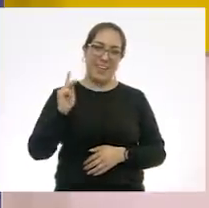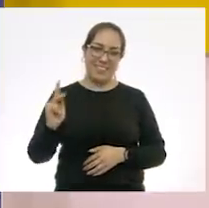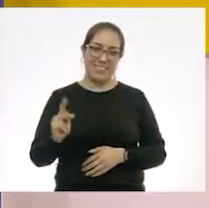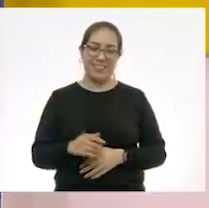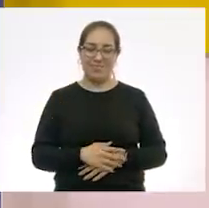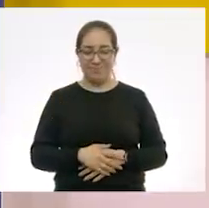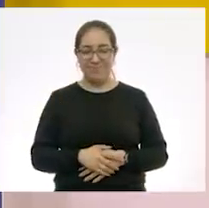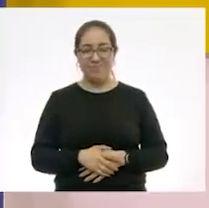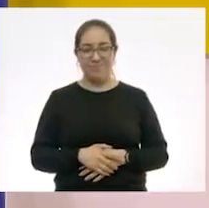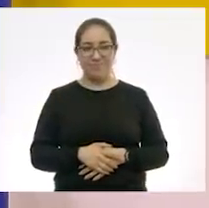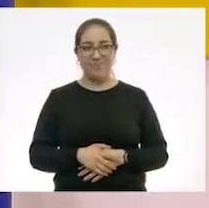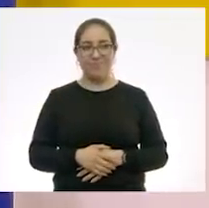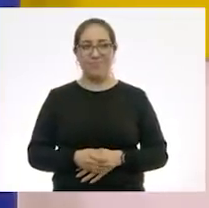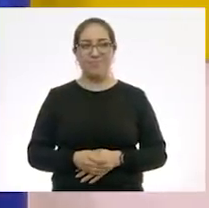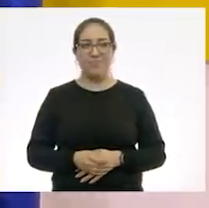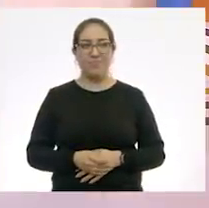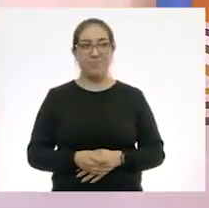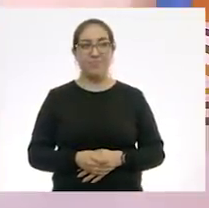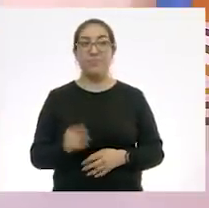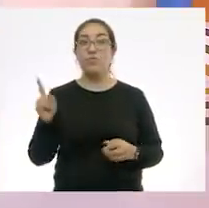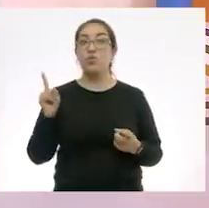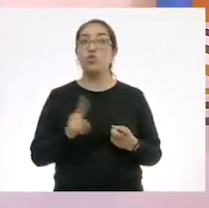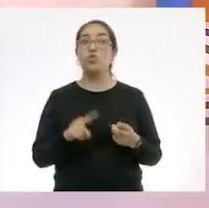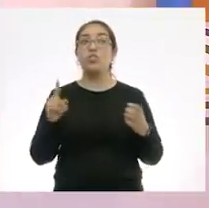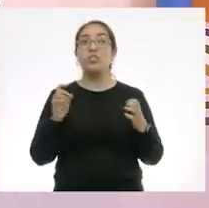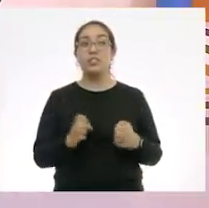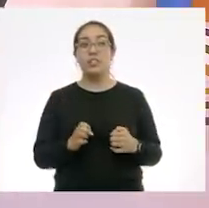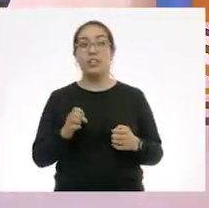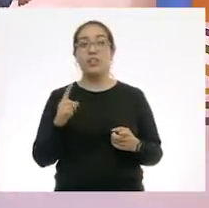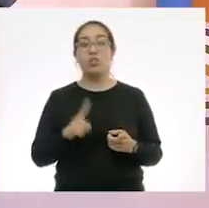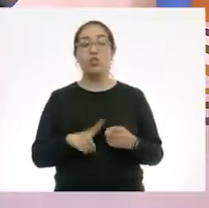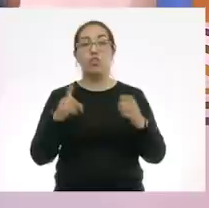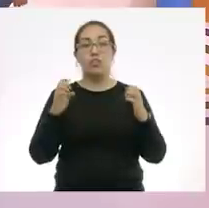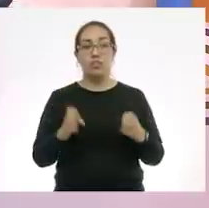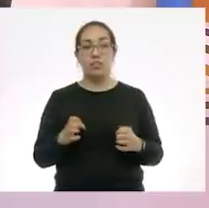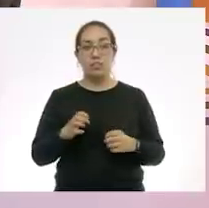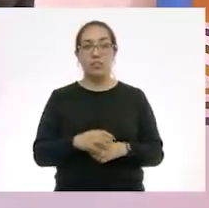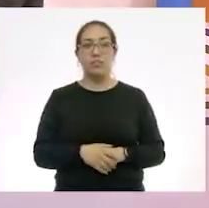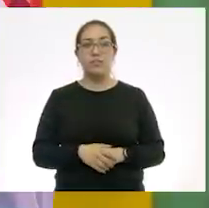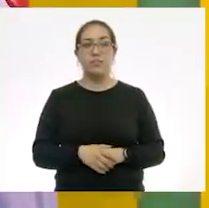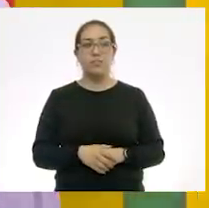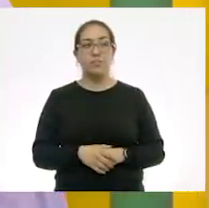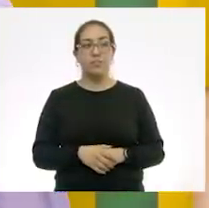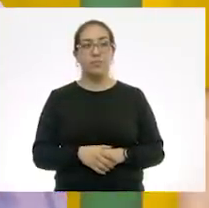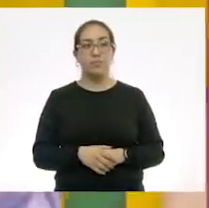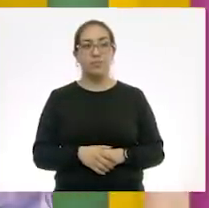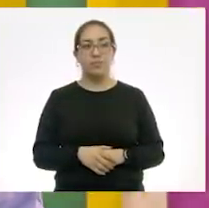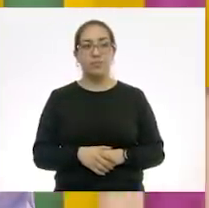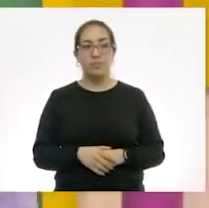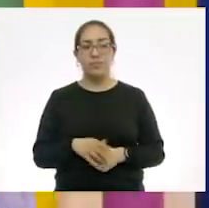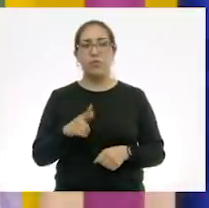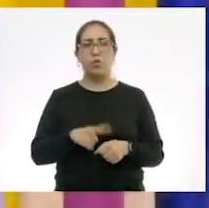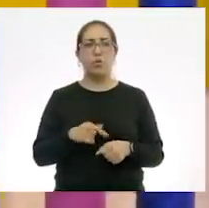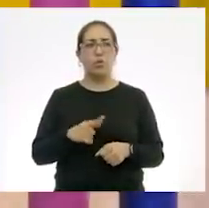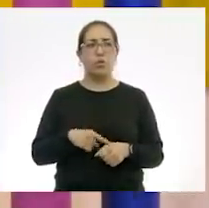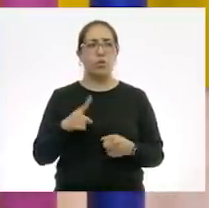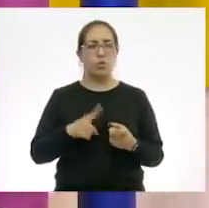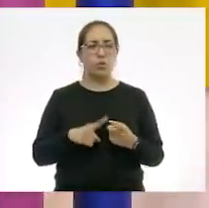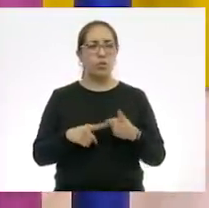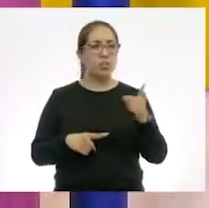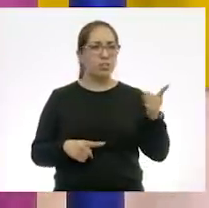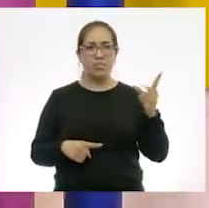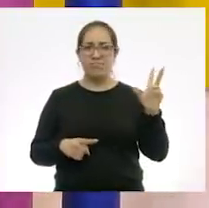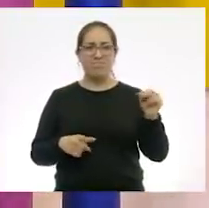El estómago, exactamente. Lo tenemos. Así que ayúdenos hacia acá, por los colores. No, pero esos son